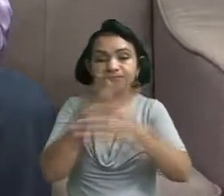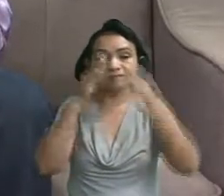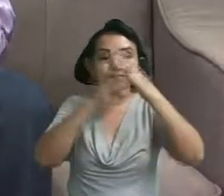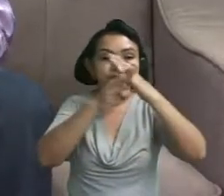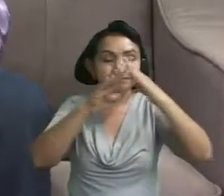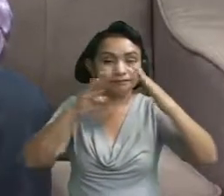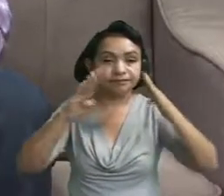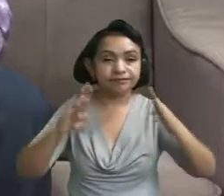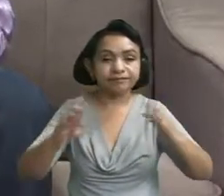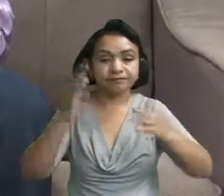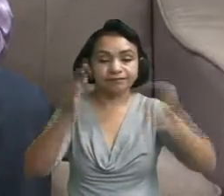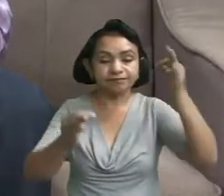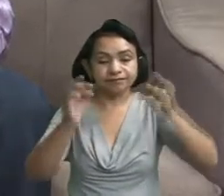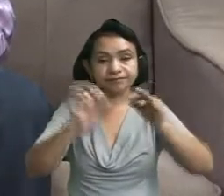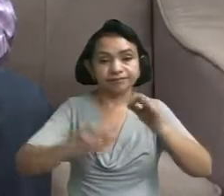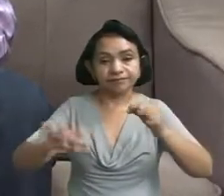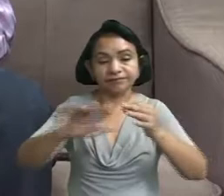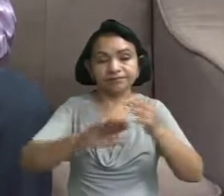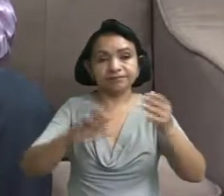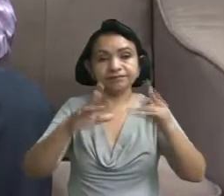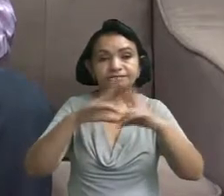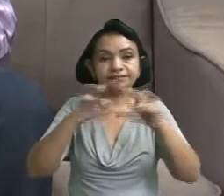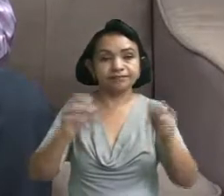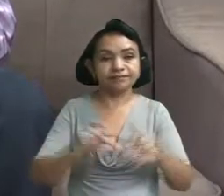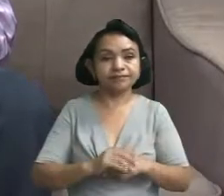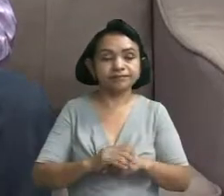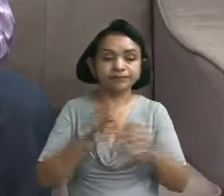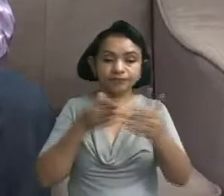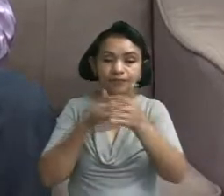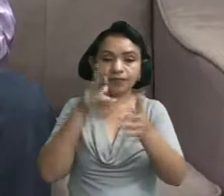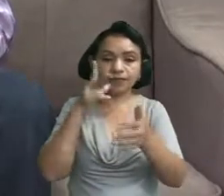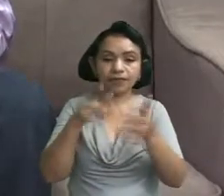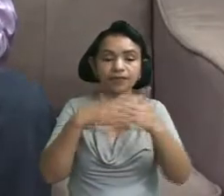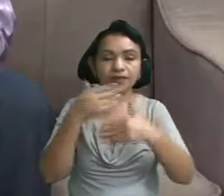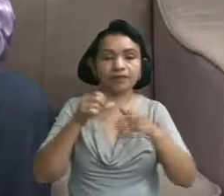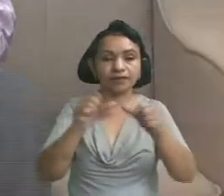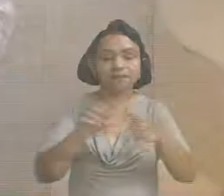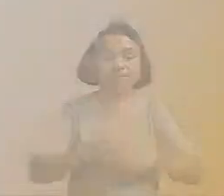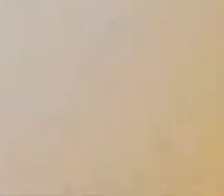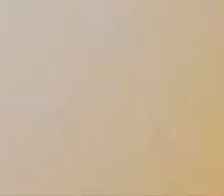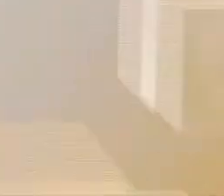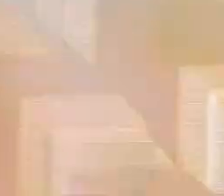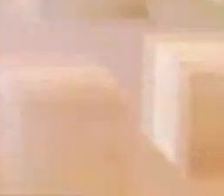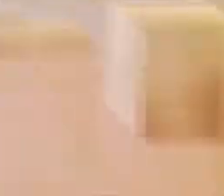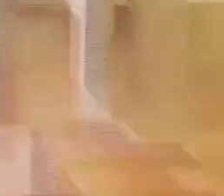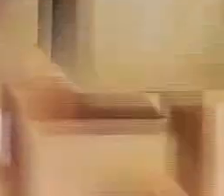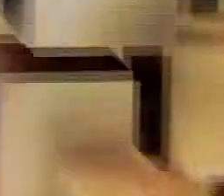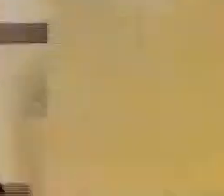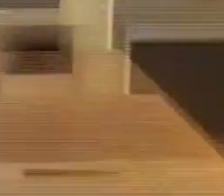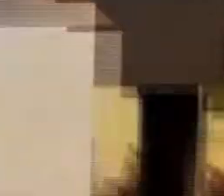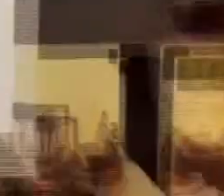paz y esa justicia social a la que se debe en nuestro país. Nosotros tenemos que hacer una pausa, pero ya volvemos.